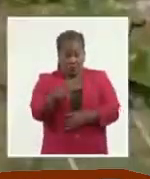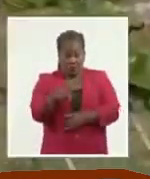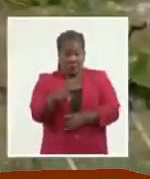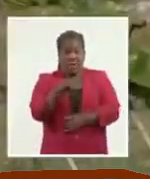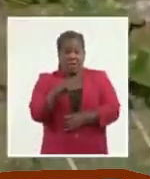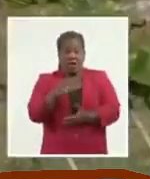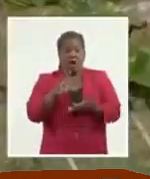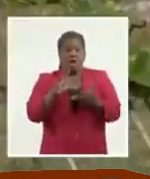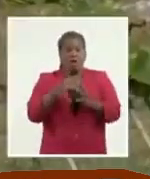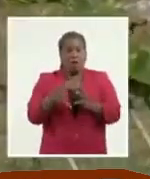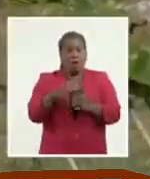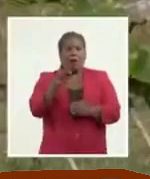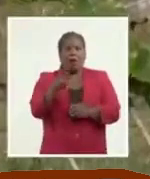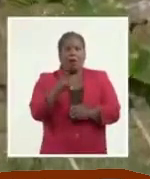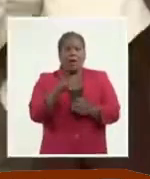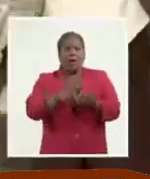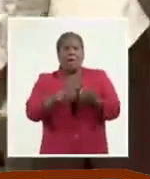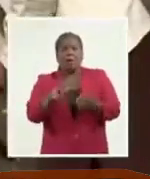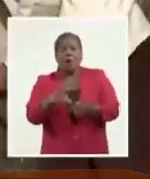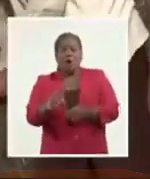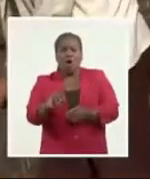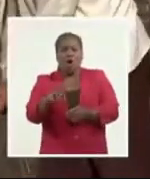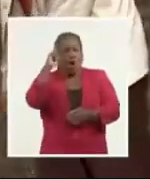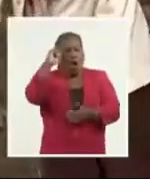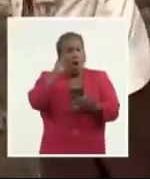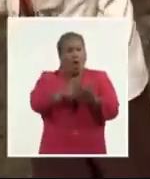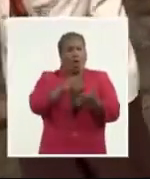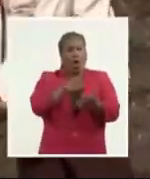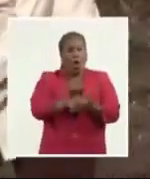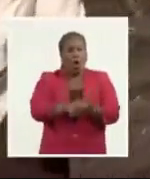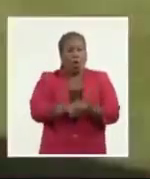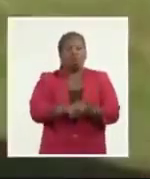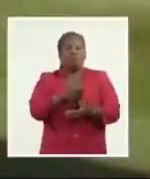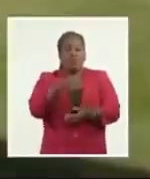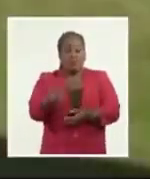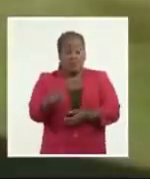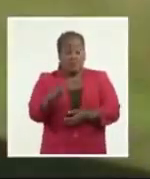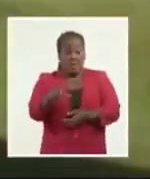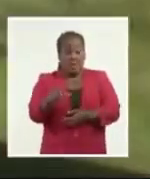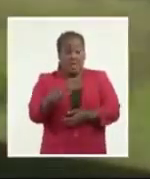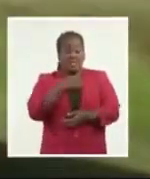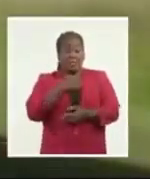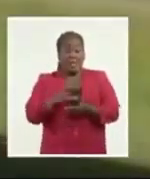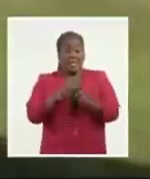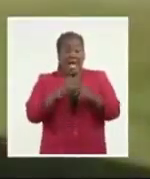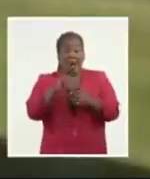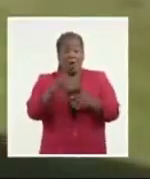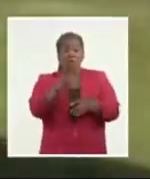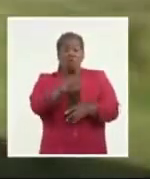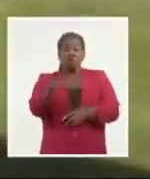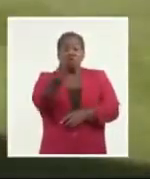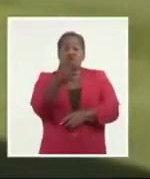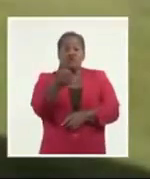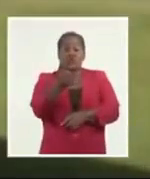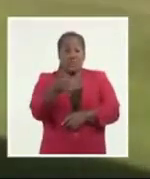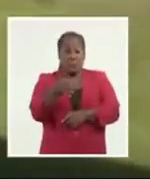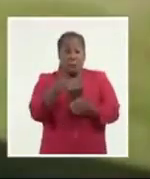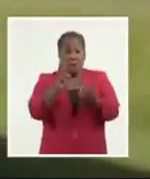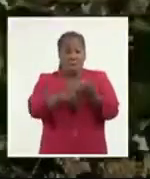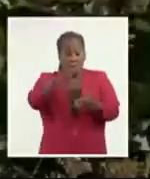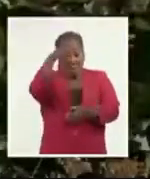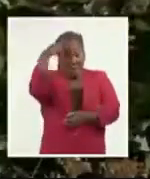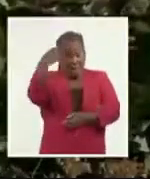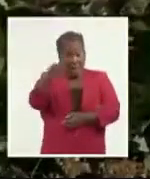las formas que aplica el Polo productivo Los Cocos de la vb integral agropecuaria Espartaco en el municipio cienfueguero de Palmira para